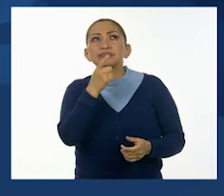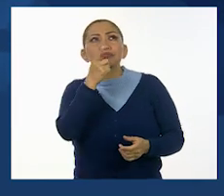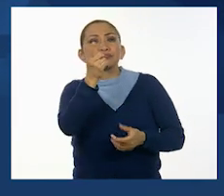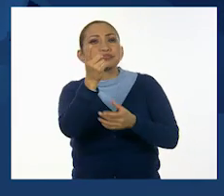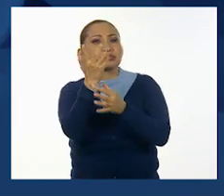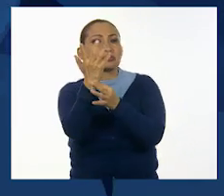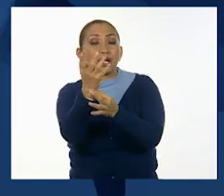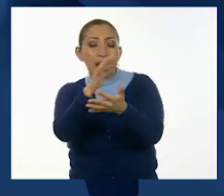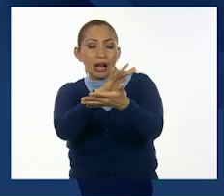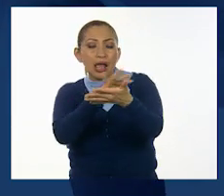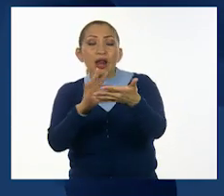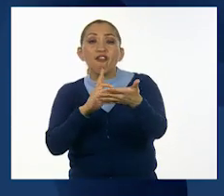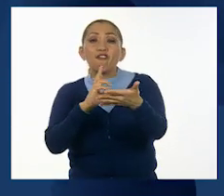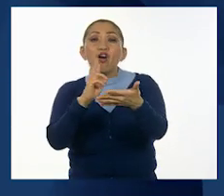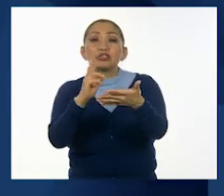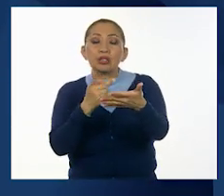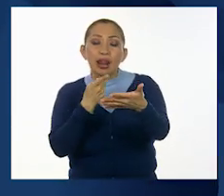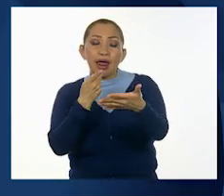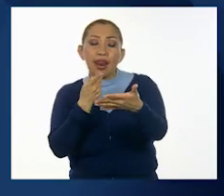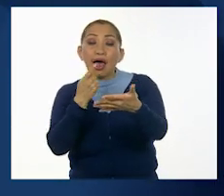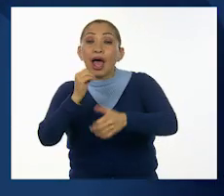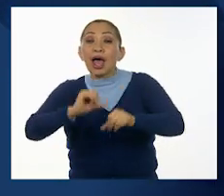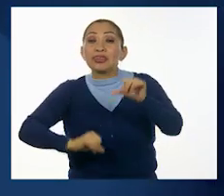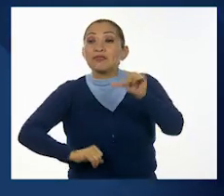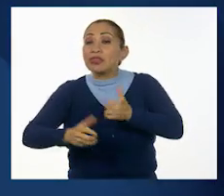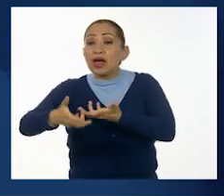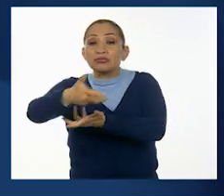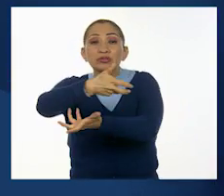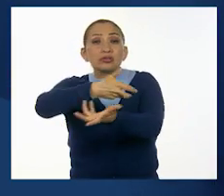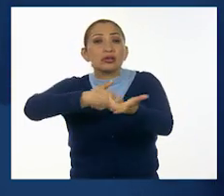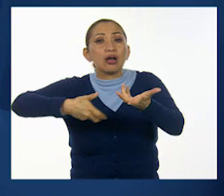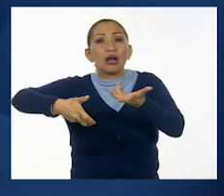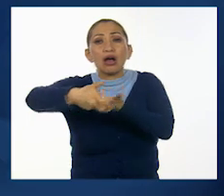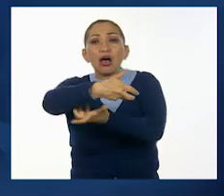hablamos de leer en voz alta? A una actividad social, a una